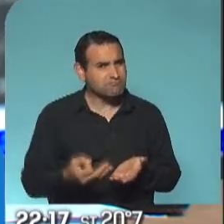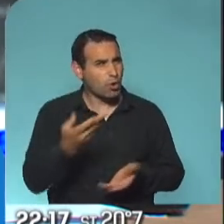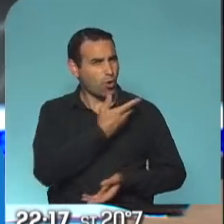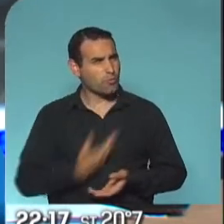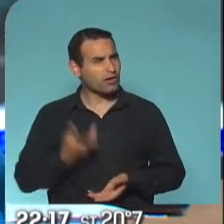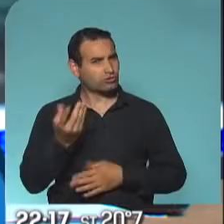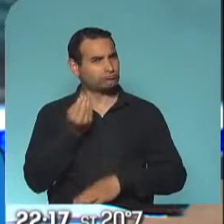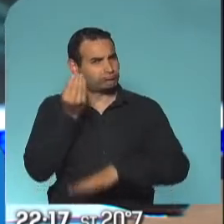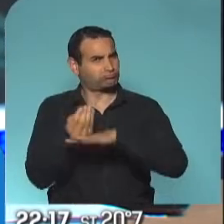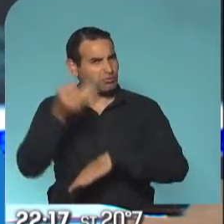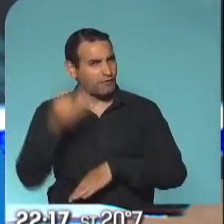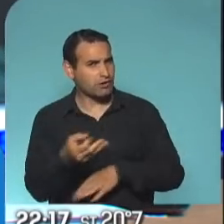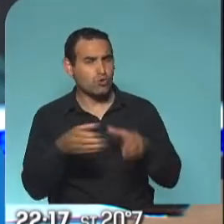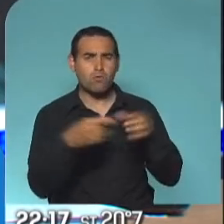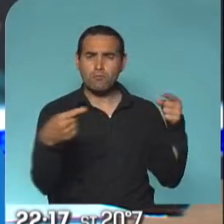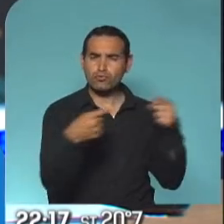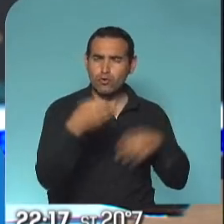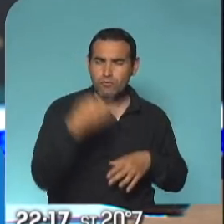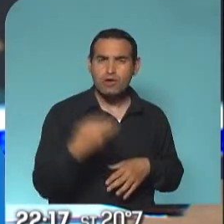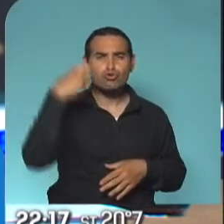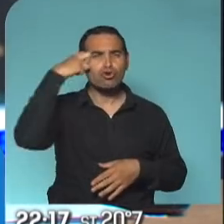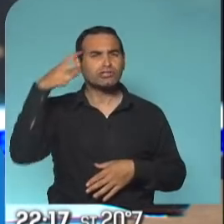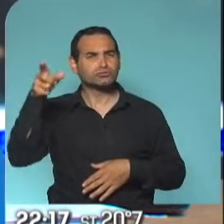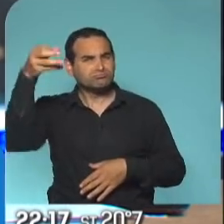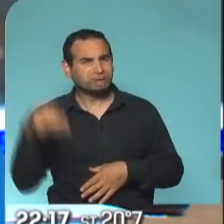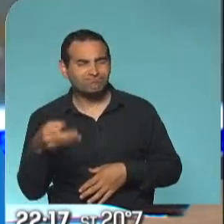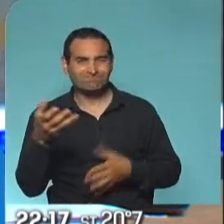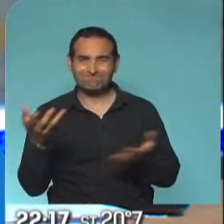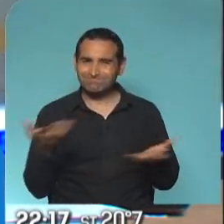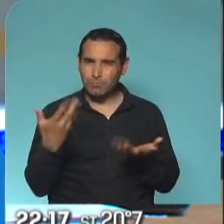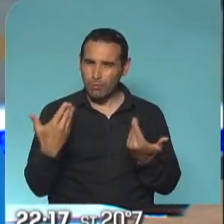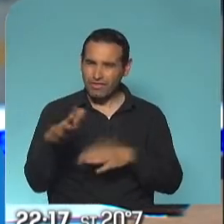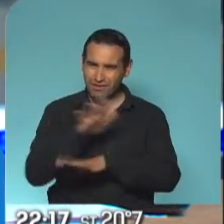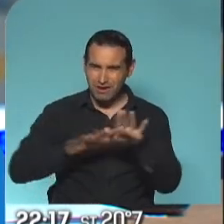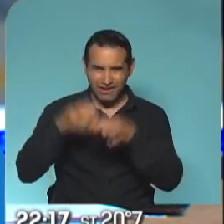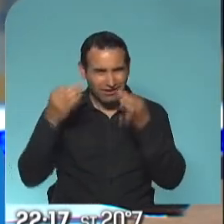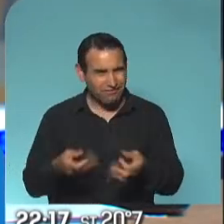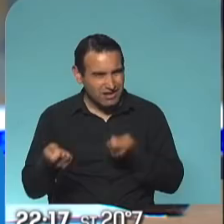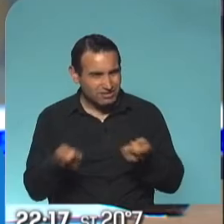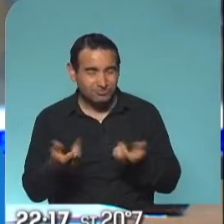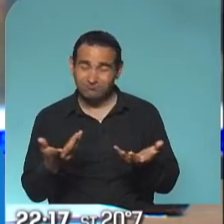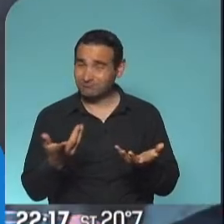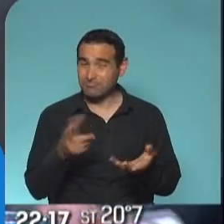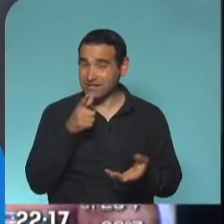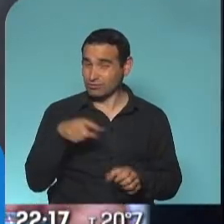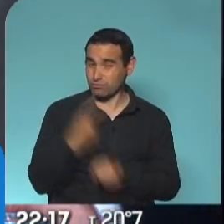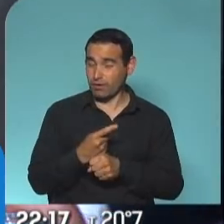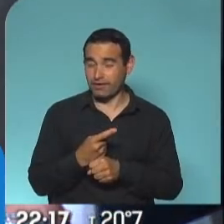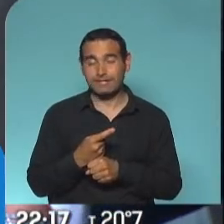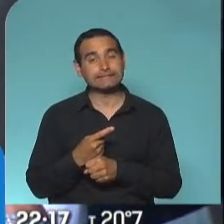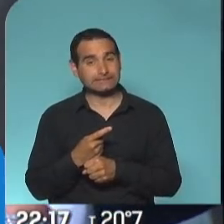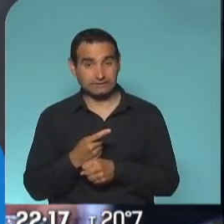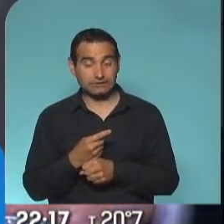gobierno, legitimidad de oposición, legitimidad del Congreso mismo para manejar esto. Aparentemente es inviable. Sí, si